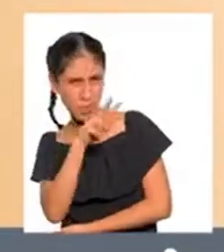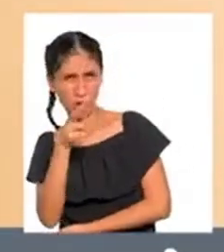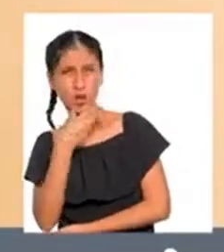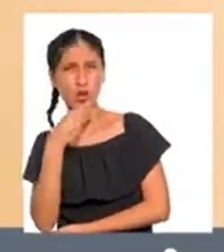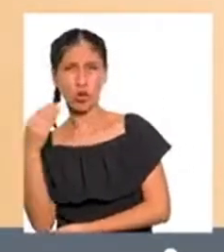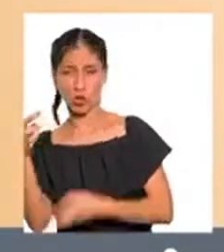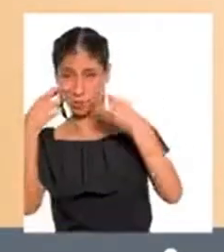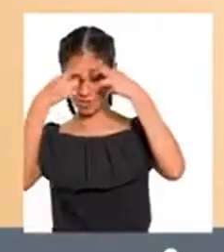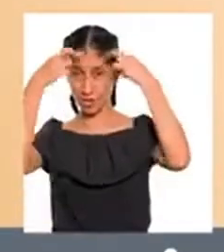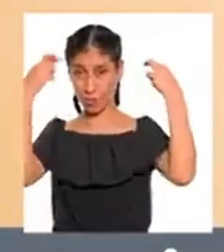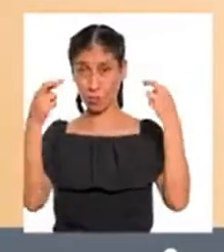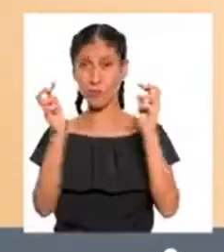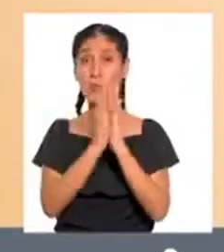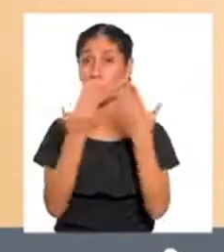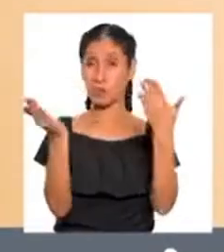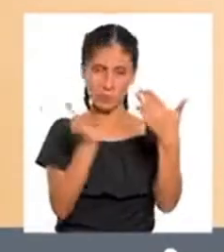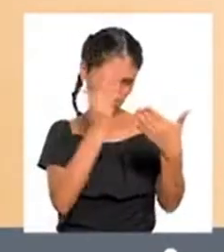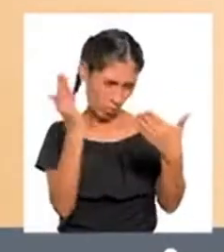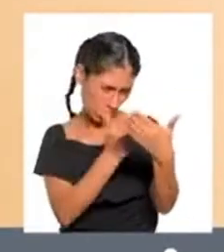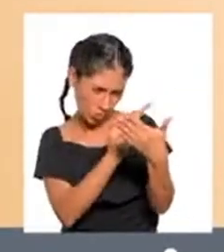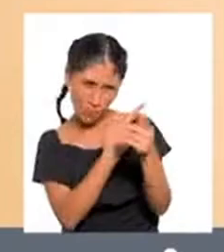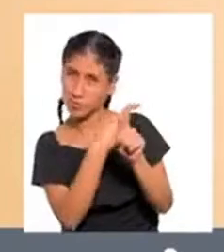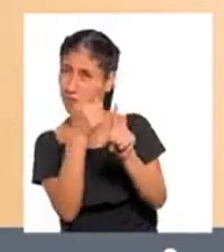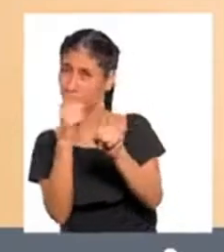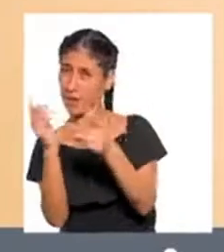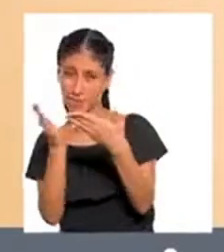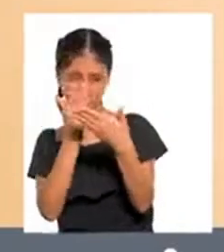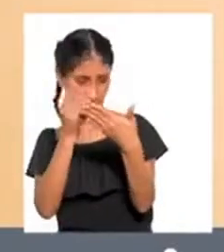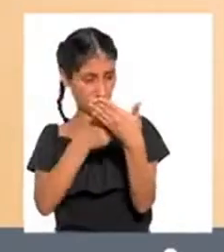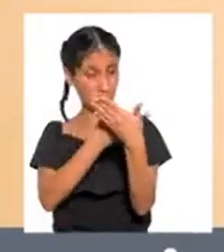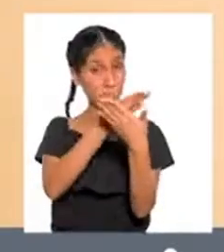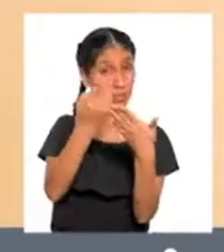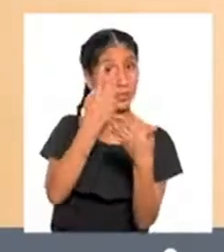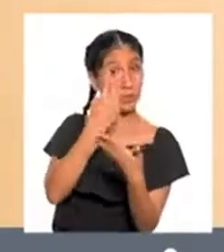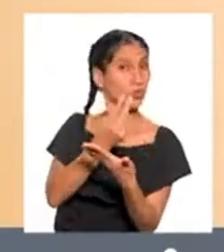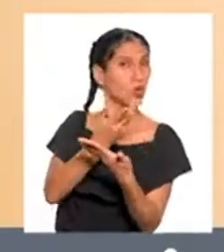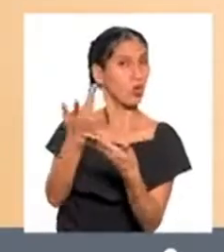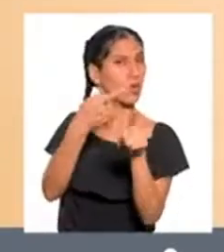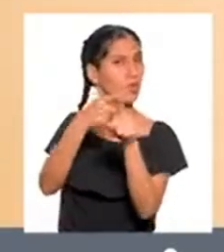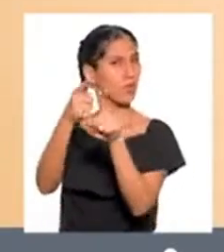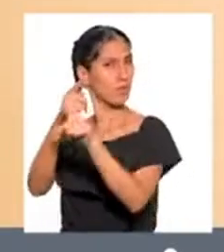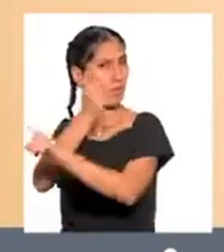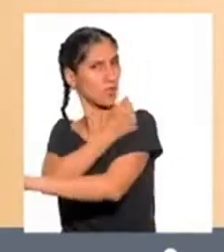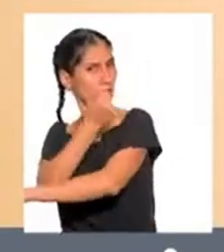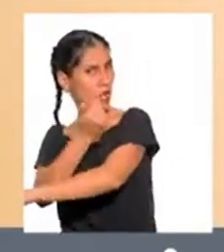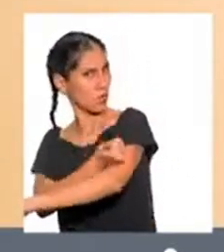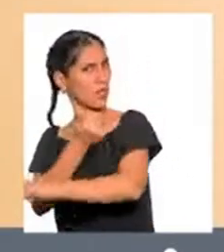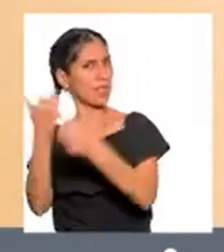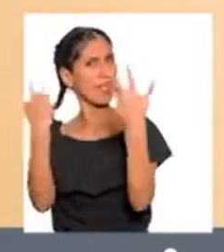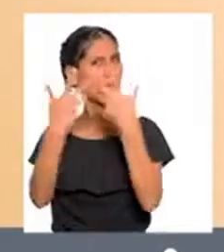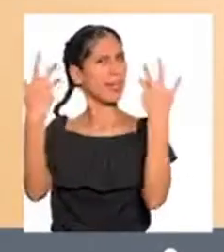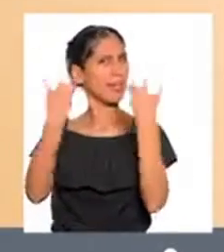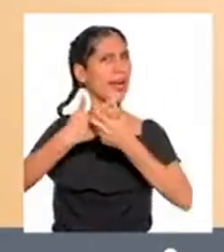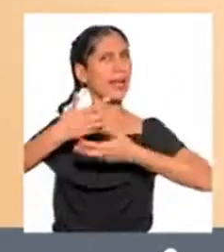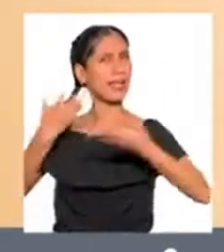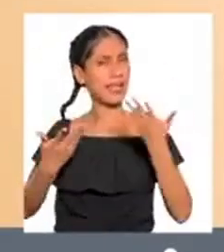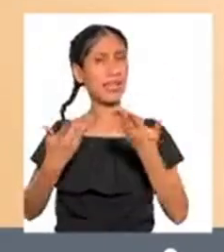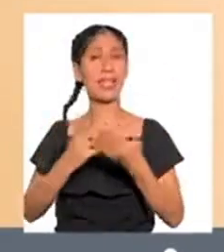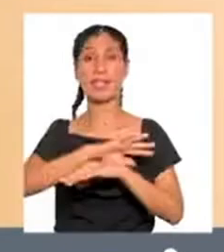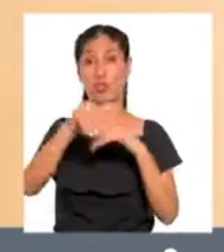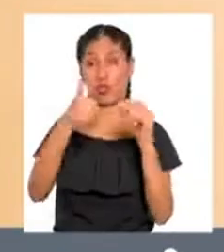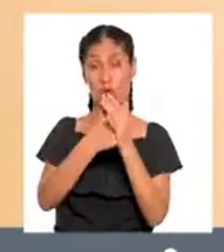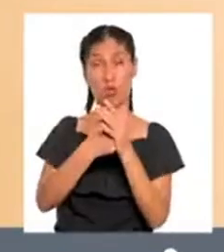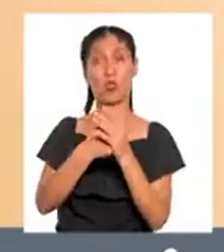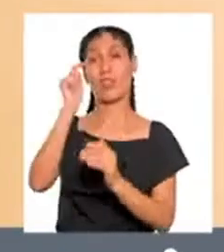han revisado distintas fuentes. Como se habrán podido dar cuenta, diversos autores coinciden en que el contexto